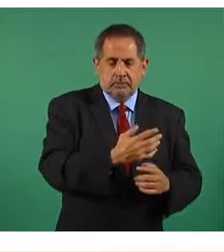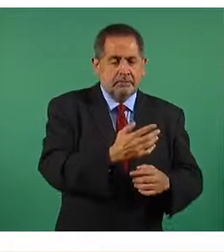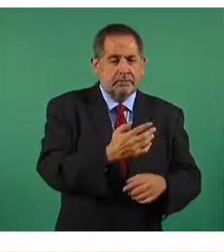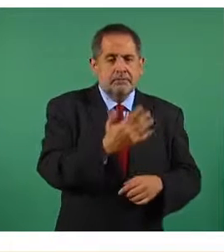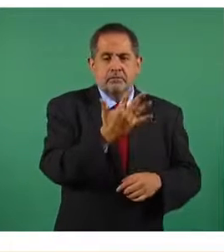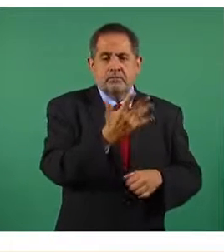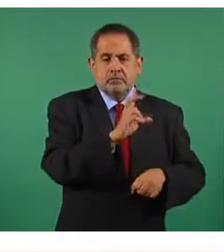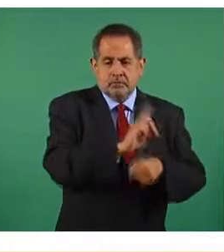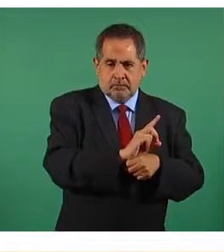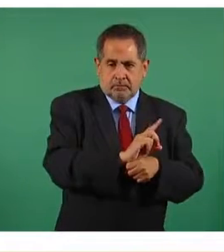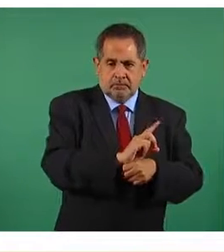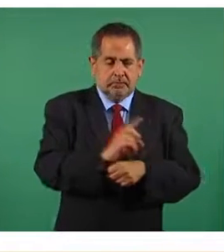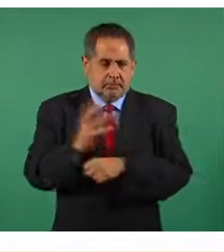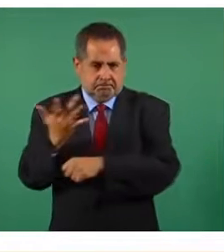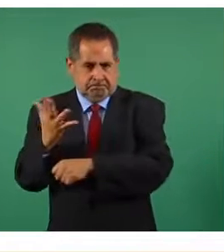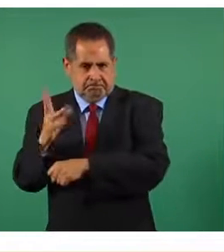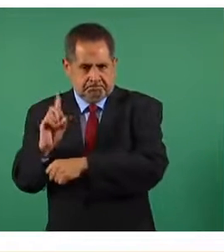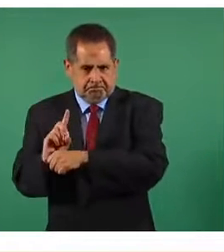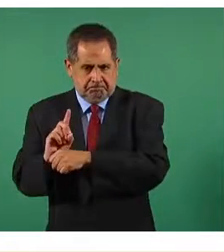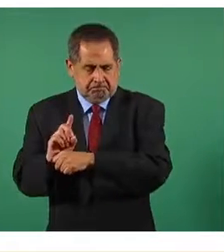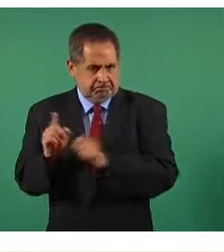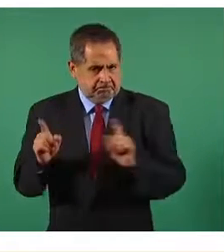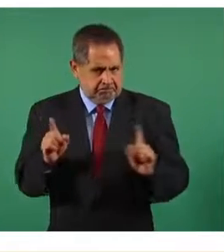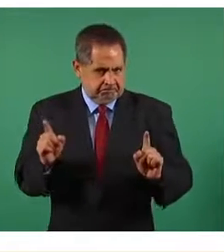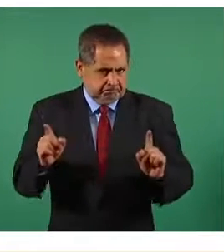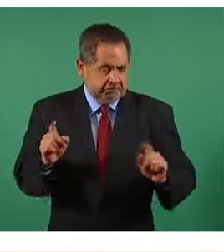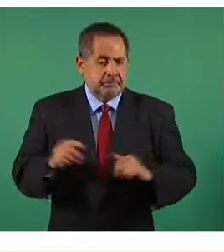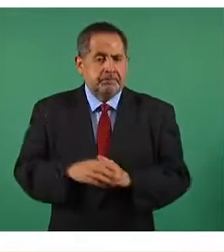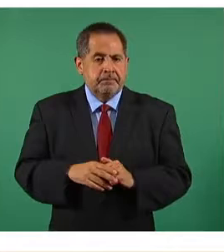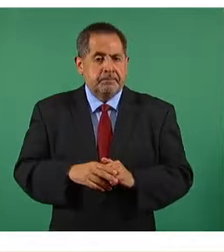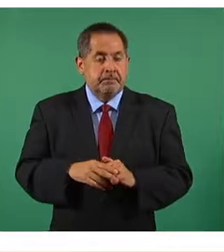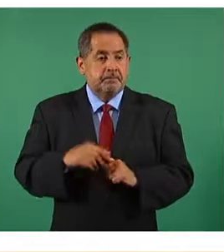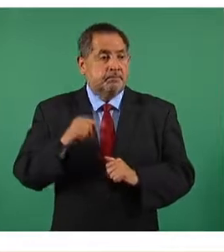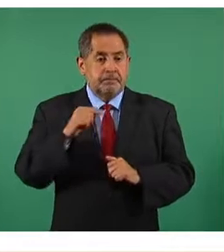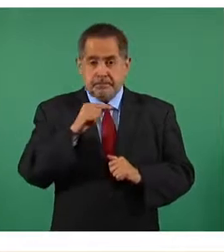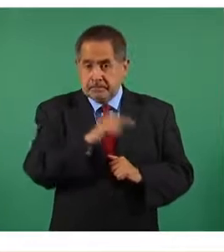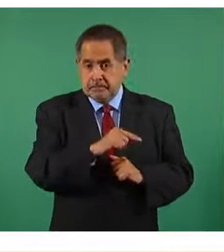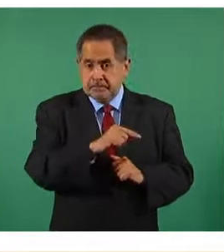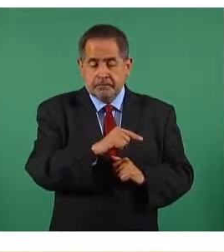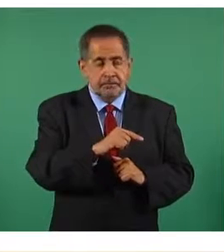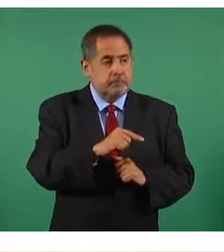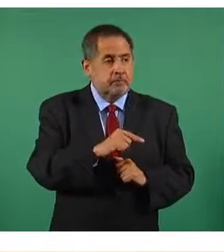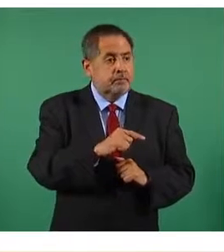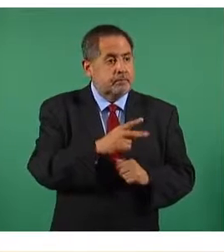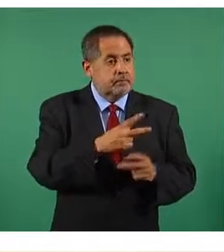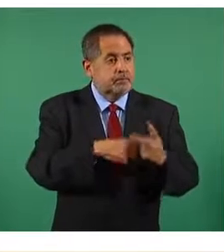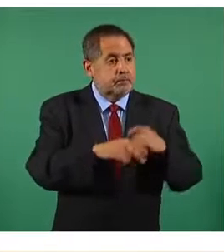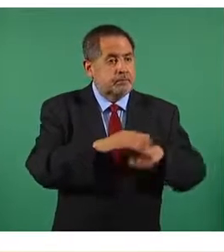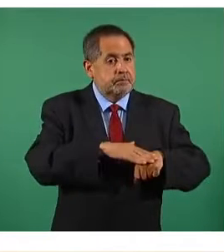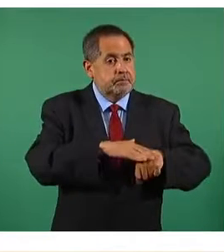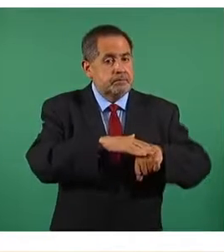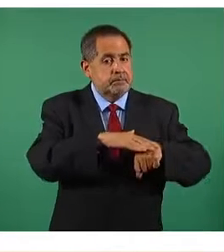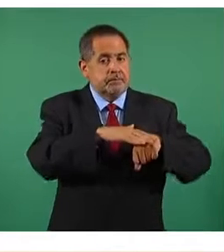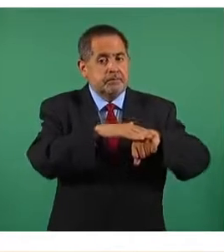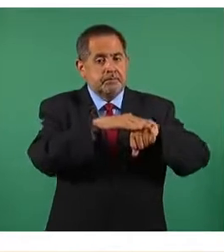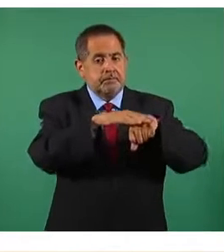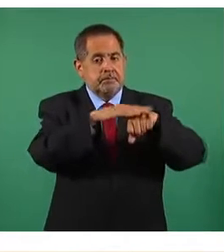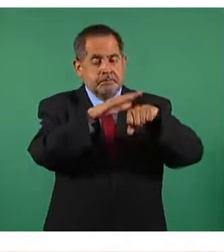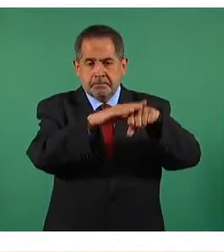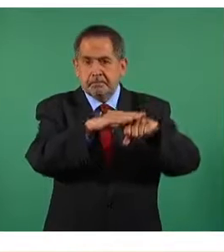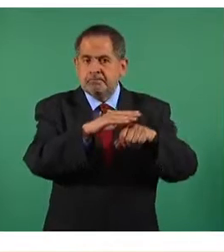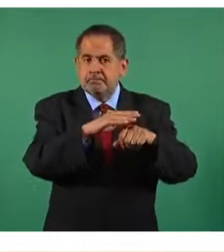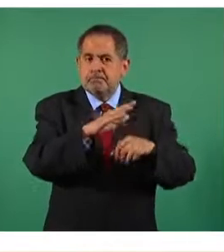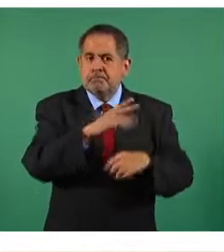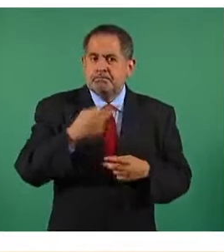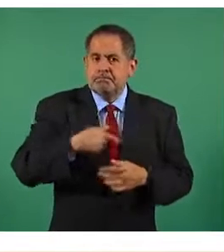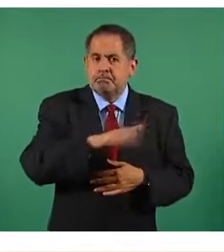conforme progresan los días, se puede ver que van aumentando los casos, que están en la parte oscura de la gráfica,